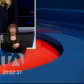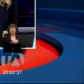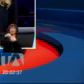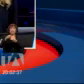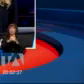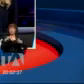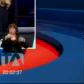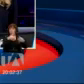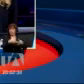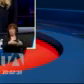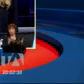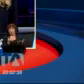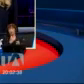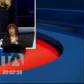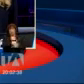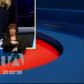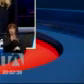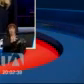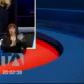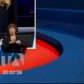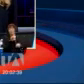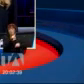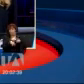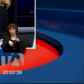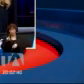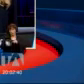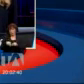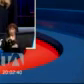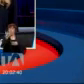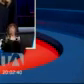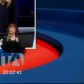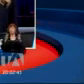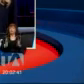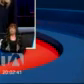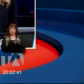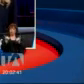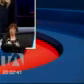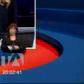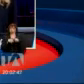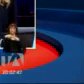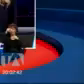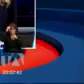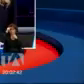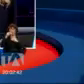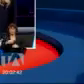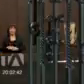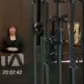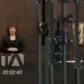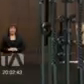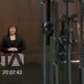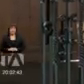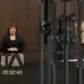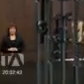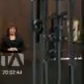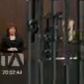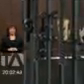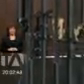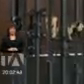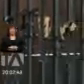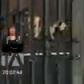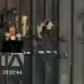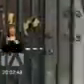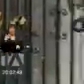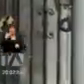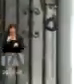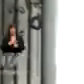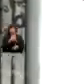comisión que se conformará con varios prefectos y representantes del gobierno. Aquí empezamos las noticias. Fue ahora el turno